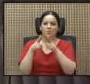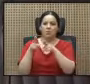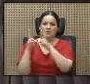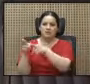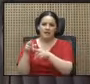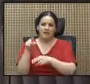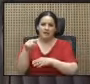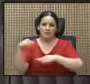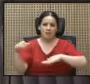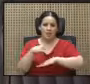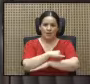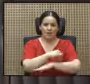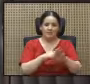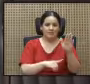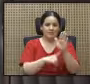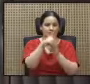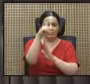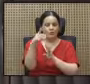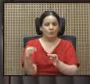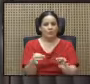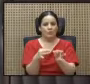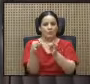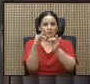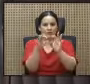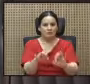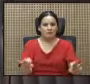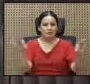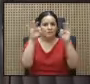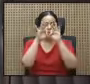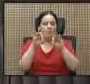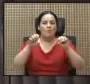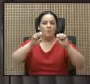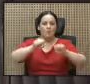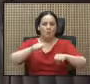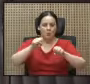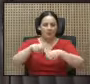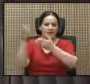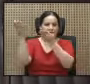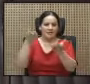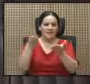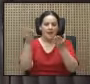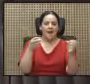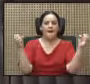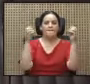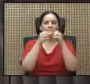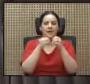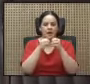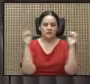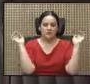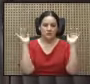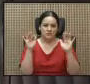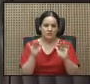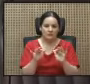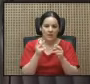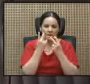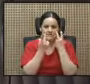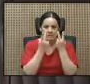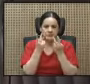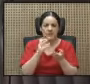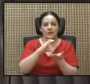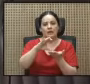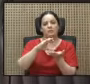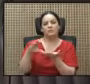sería muy importante. Y esto podría traer más visitación e inversión en estas